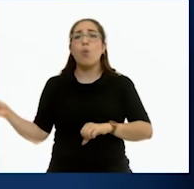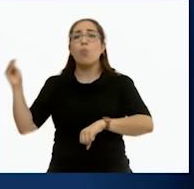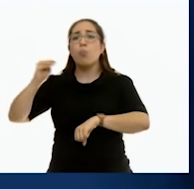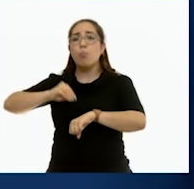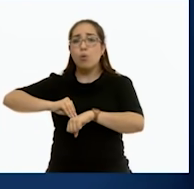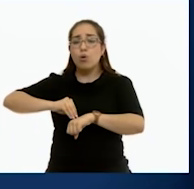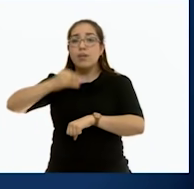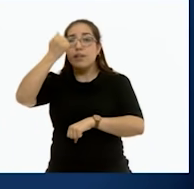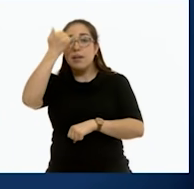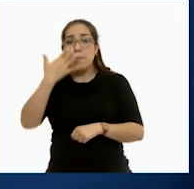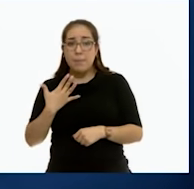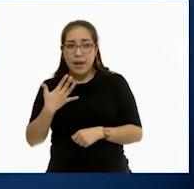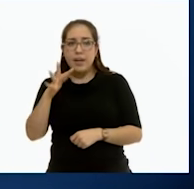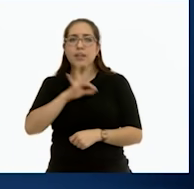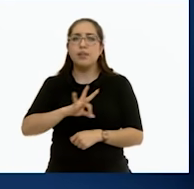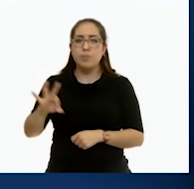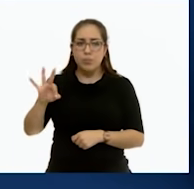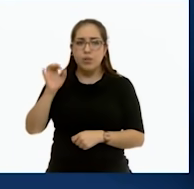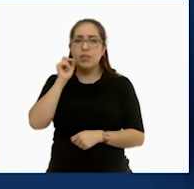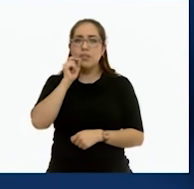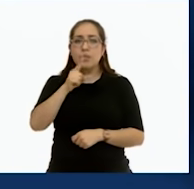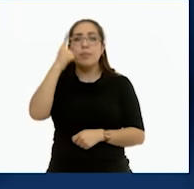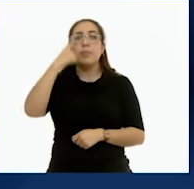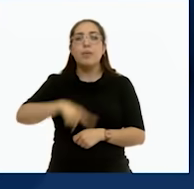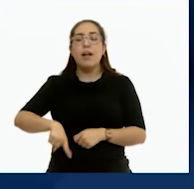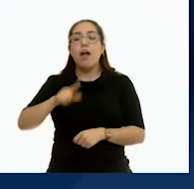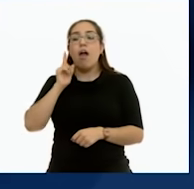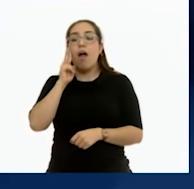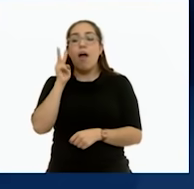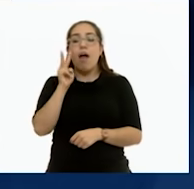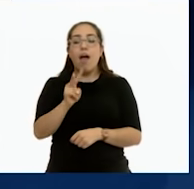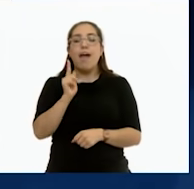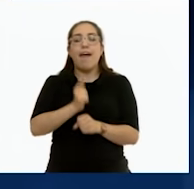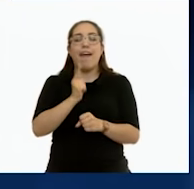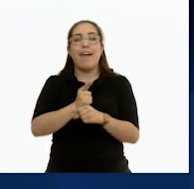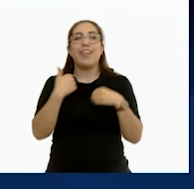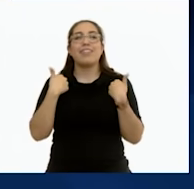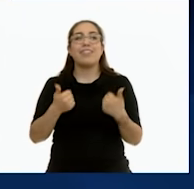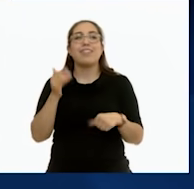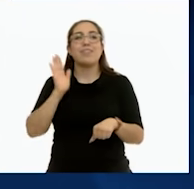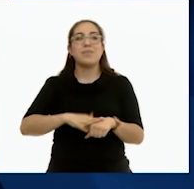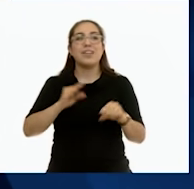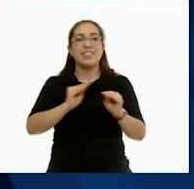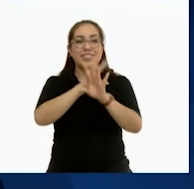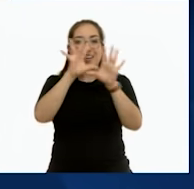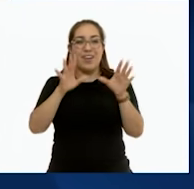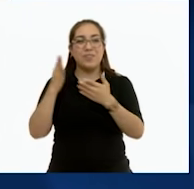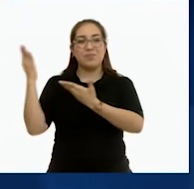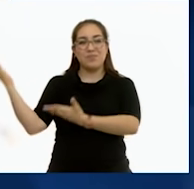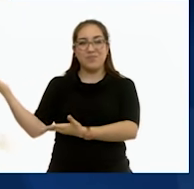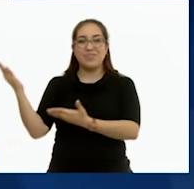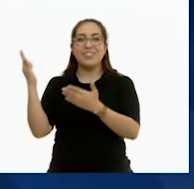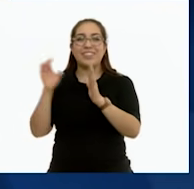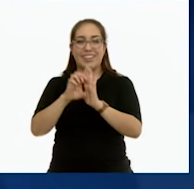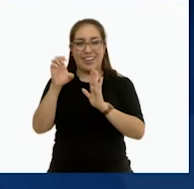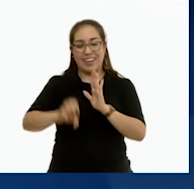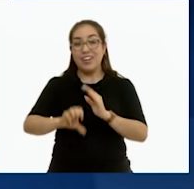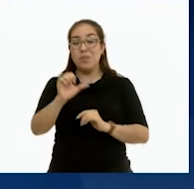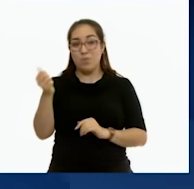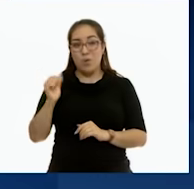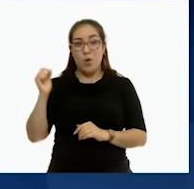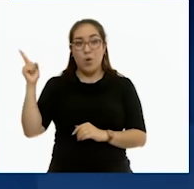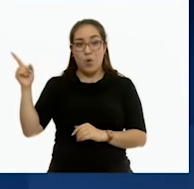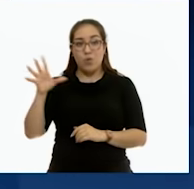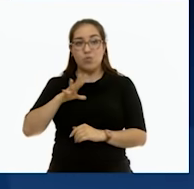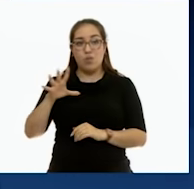algunas imágenes para que te ayuden a comprender mejor la información que tienes. Y ahí está otro ejemplo. Tenemos